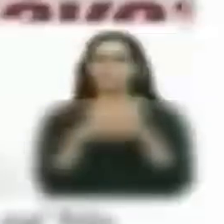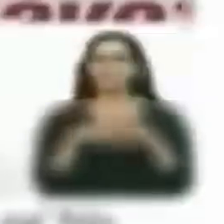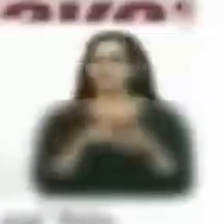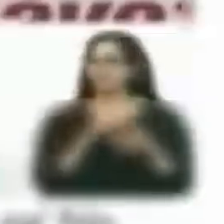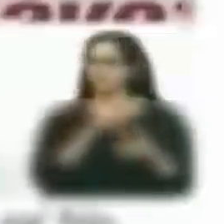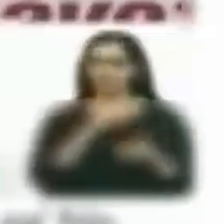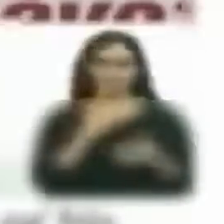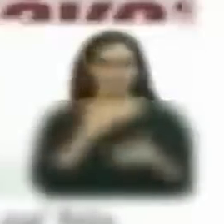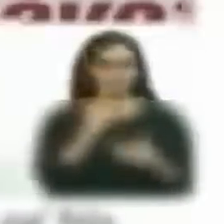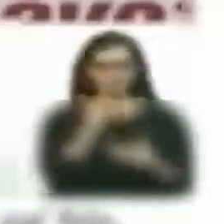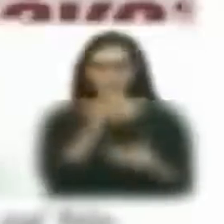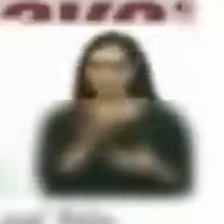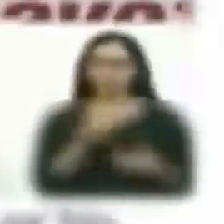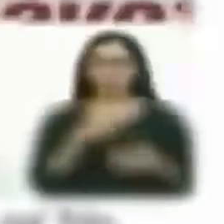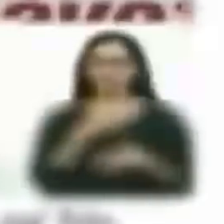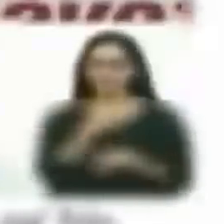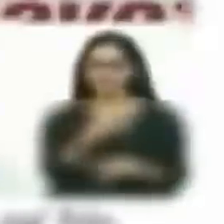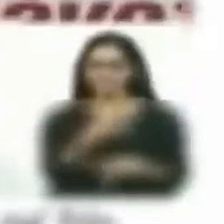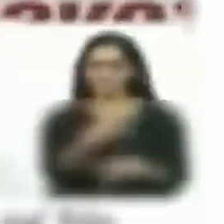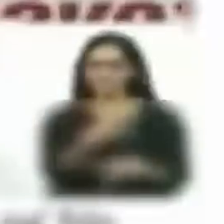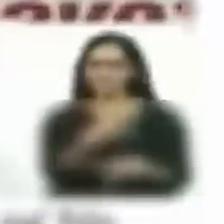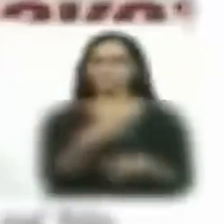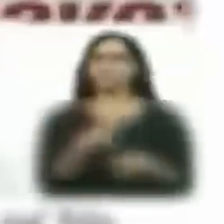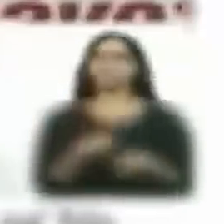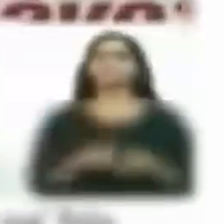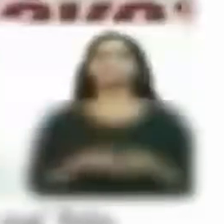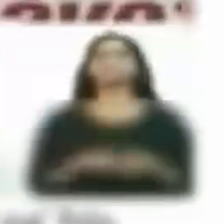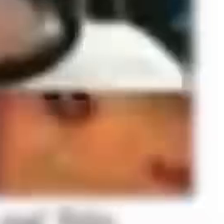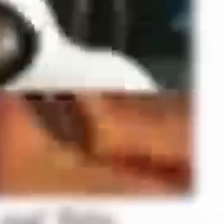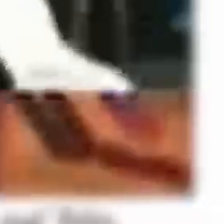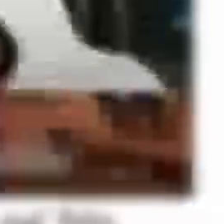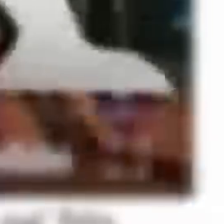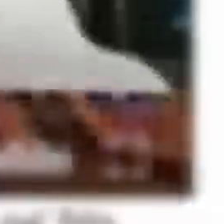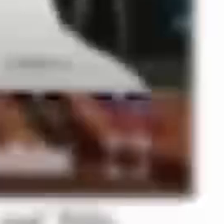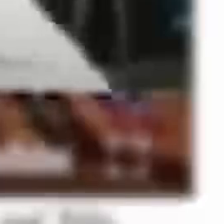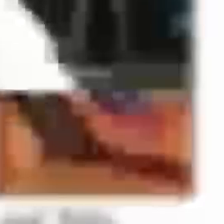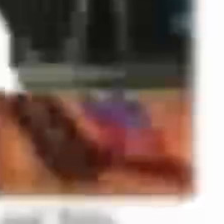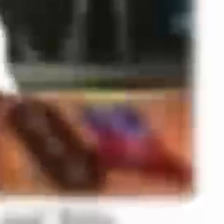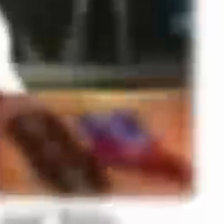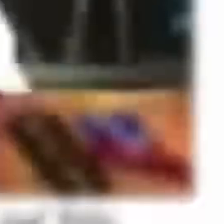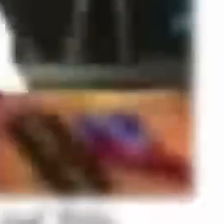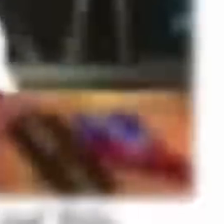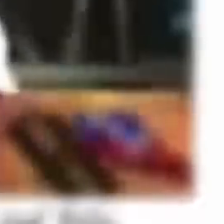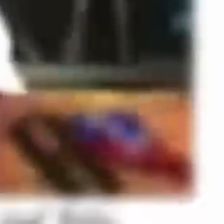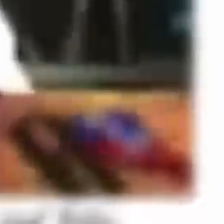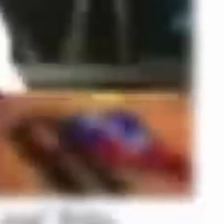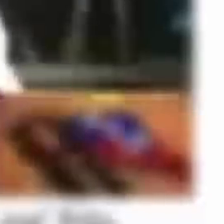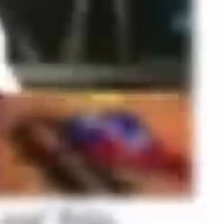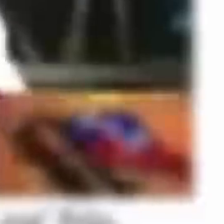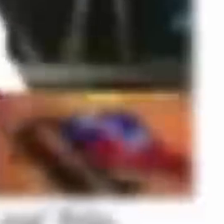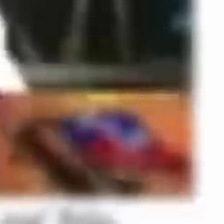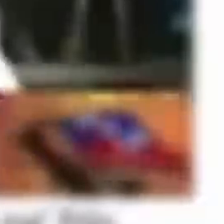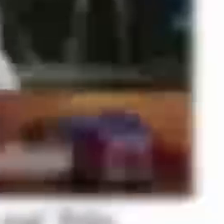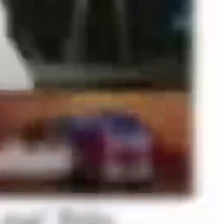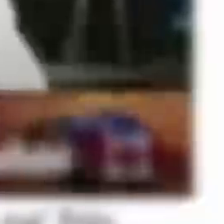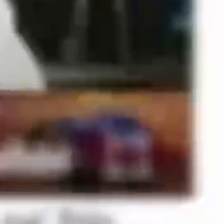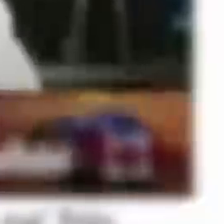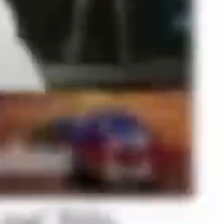para los intereses, para sus intereses, aquí voy. Cuando nosotros vemos un presidente como Alberto